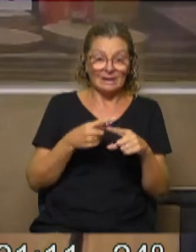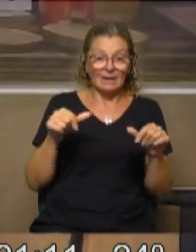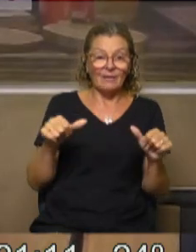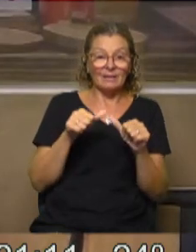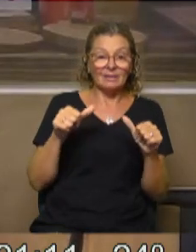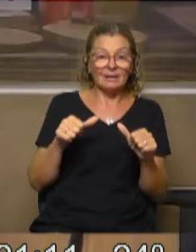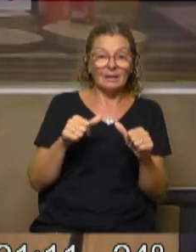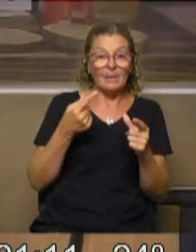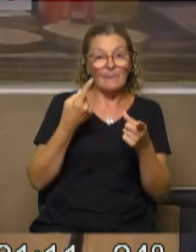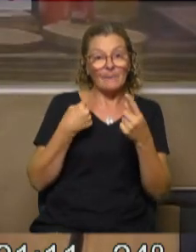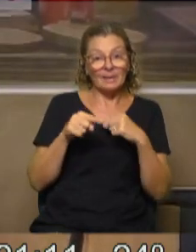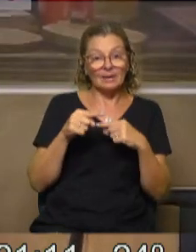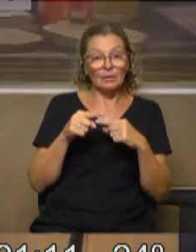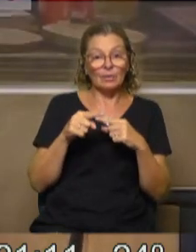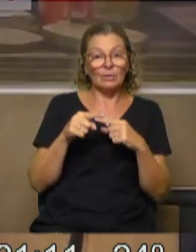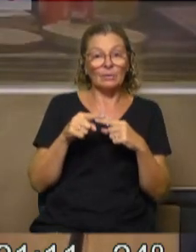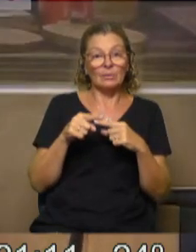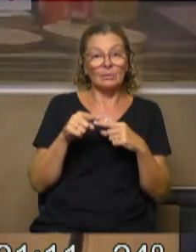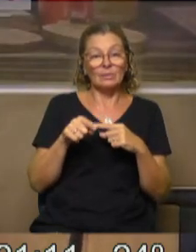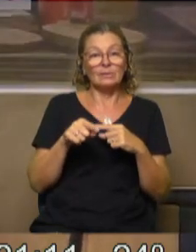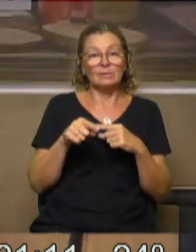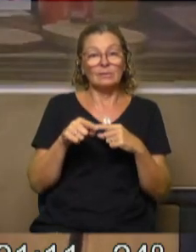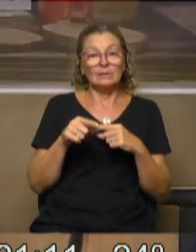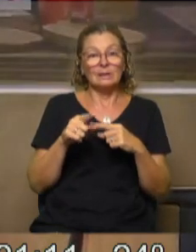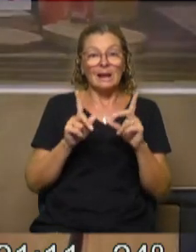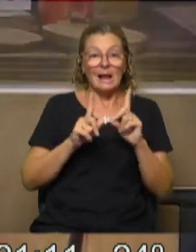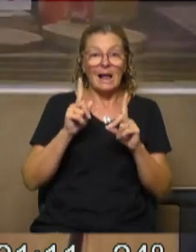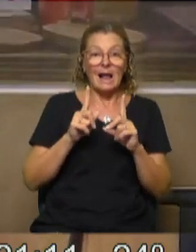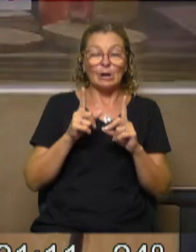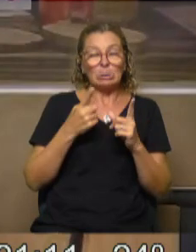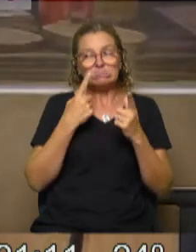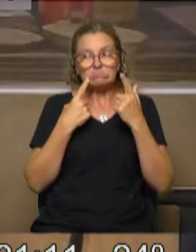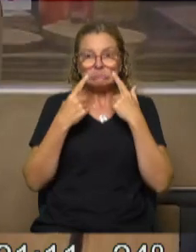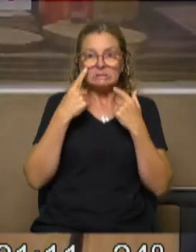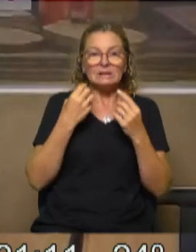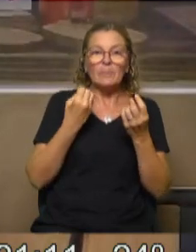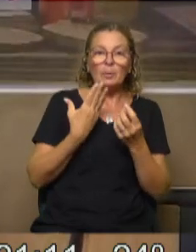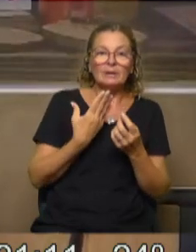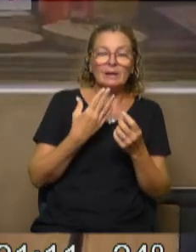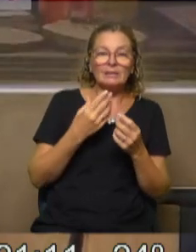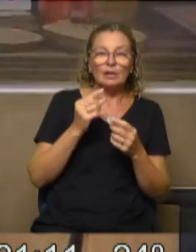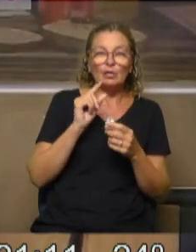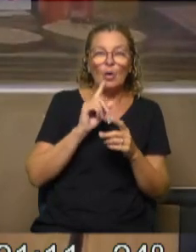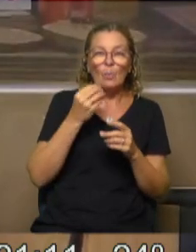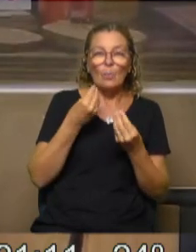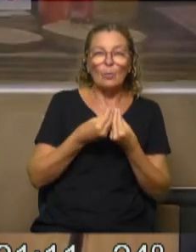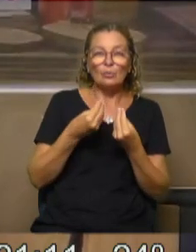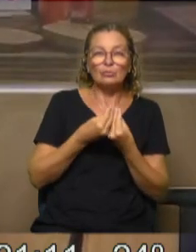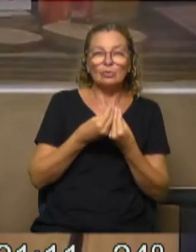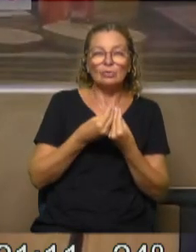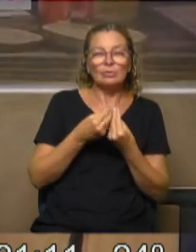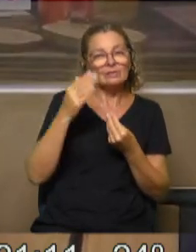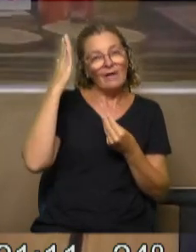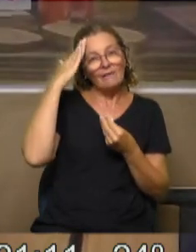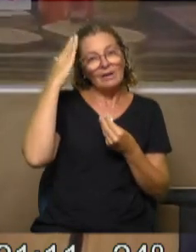realizando, pero con un motivo que es un poco triste, si se puede decir, porque, bueno, hace no mucho nos hemos enterado que